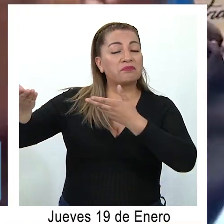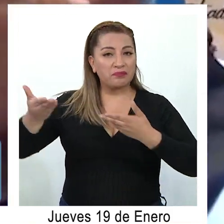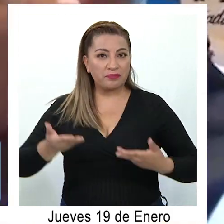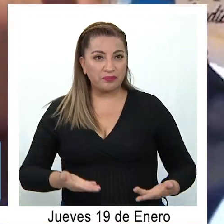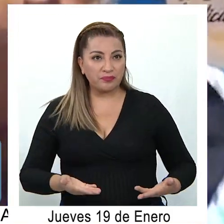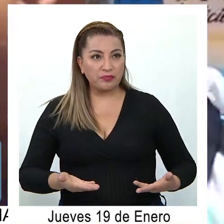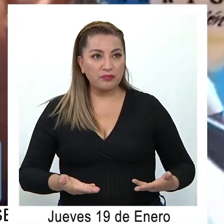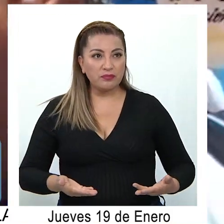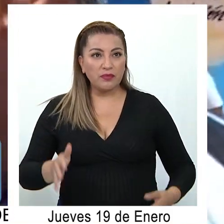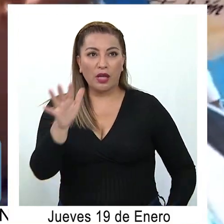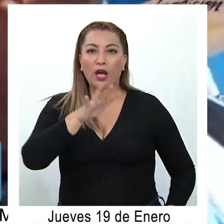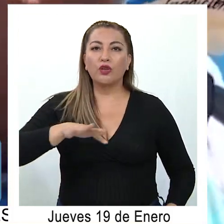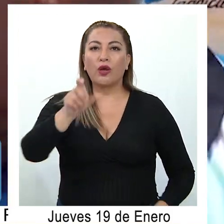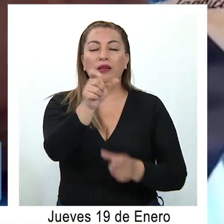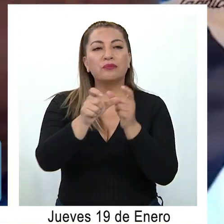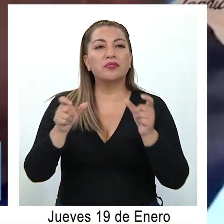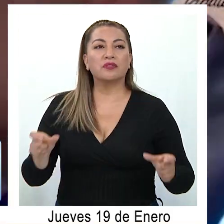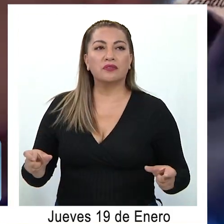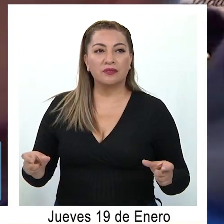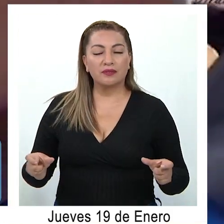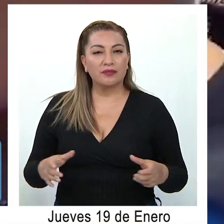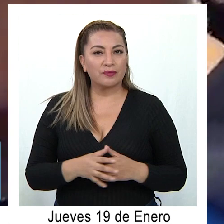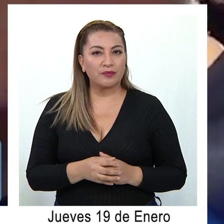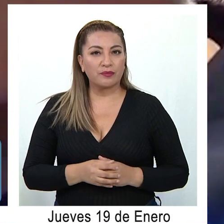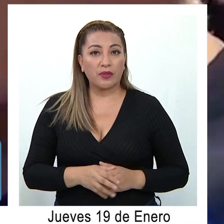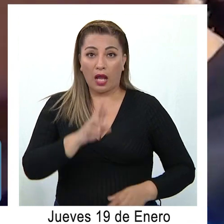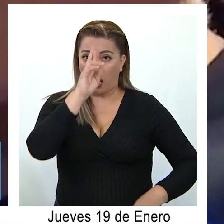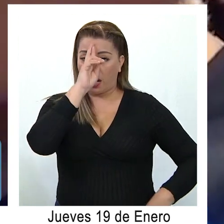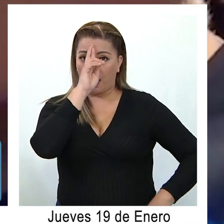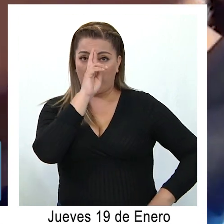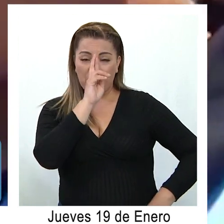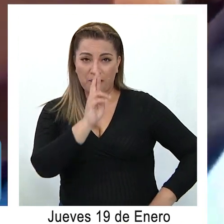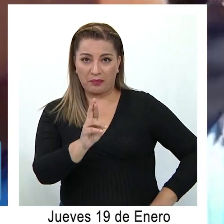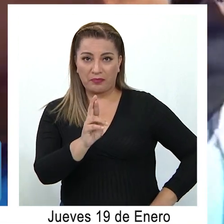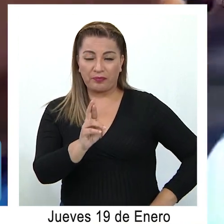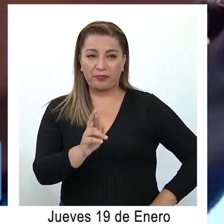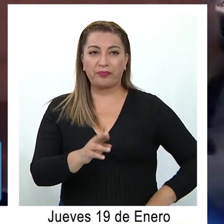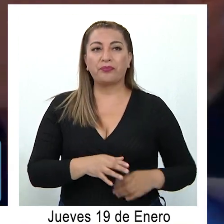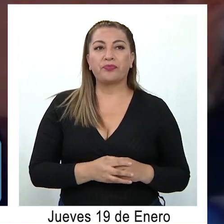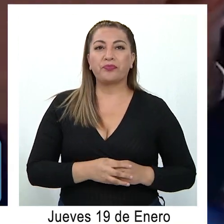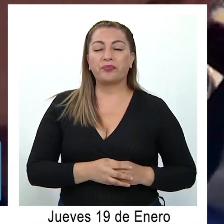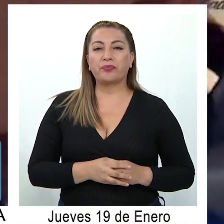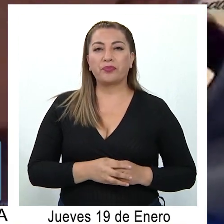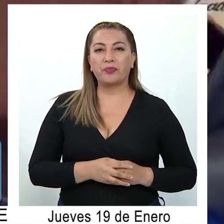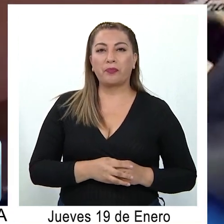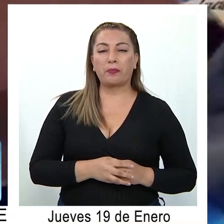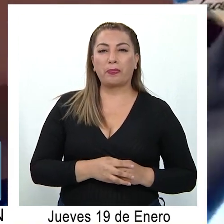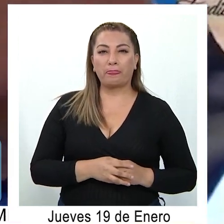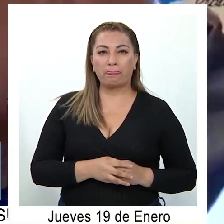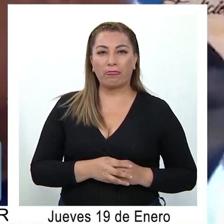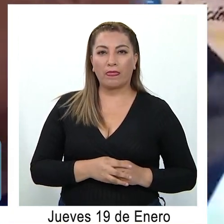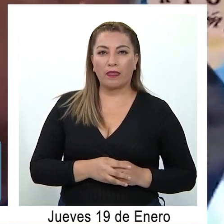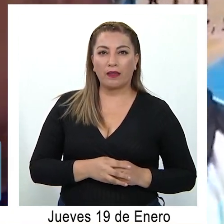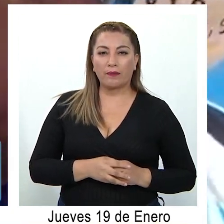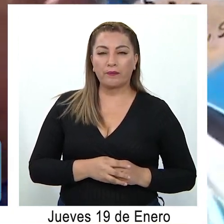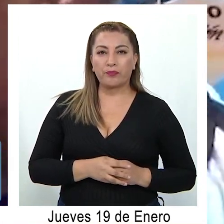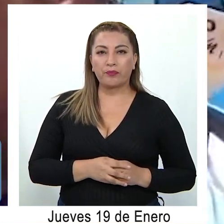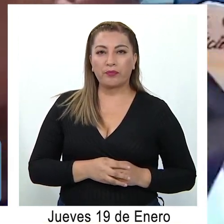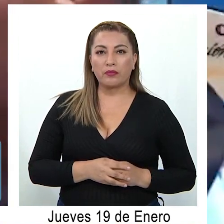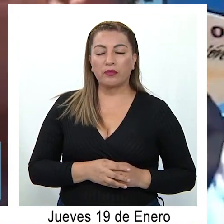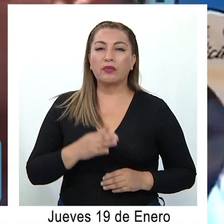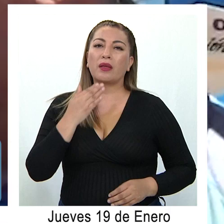a todos los participantes a tener el respeto por la mujer, un respeto por los más libres